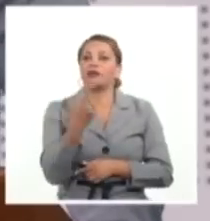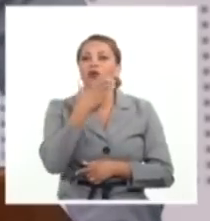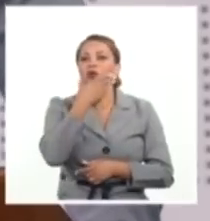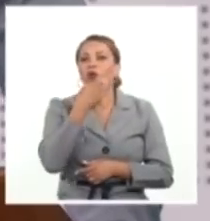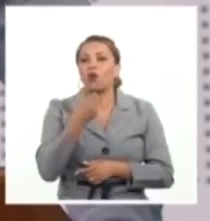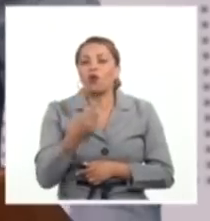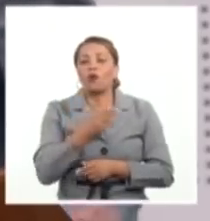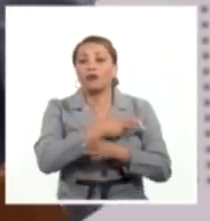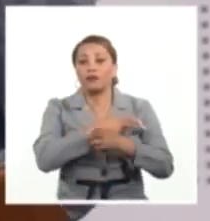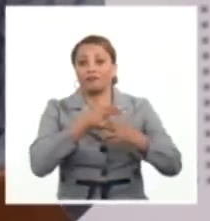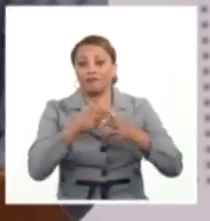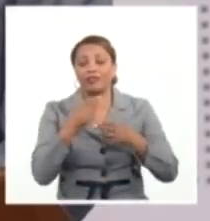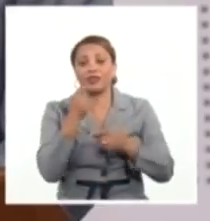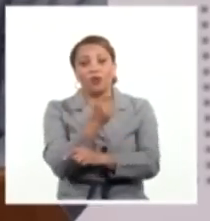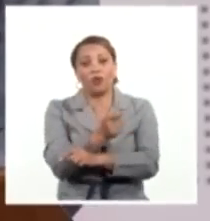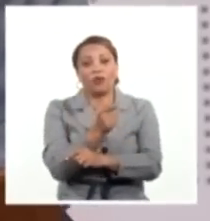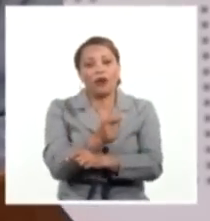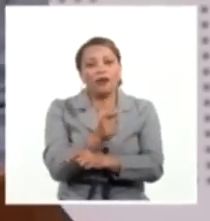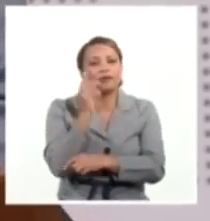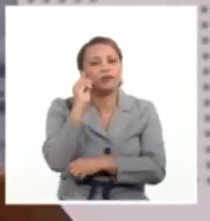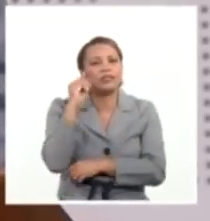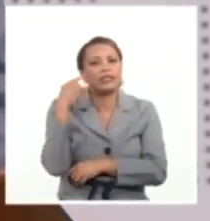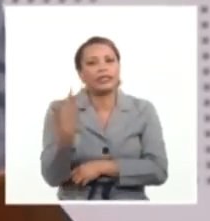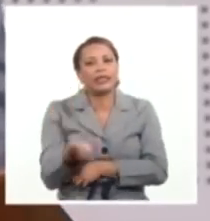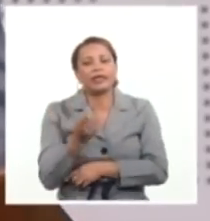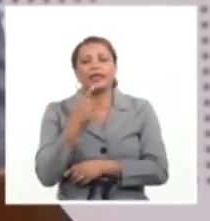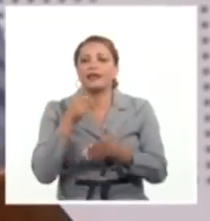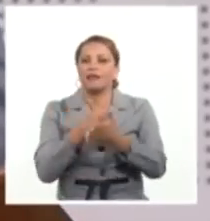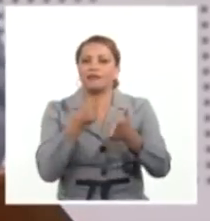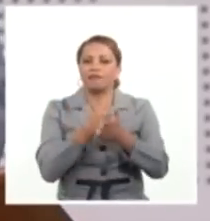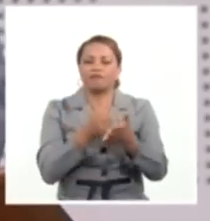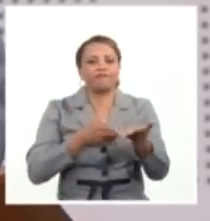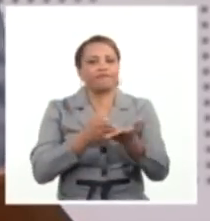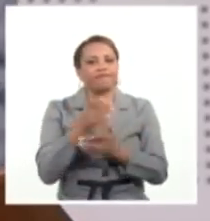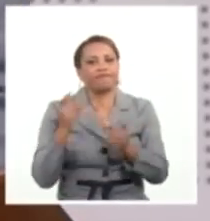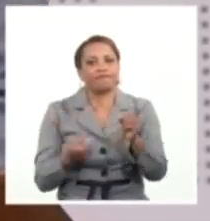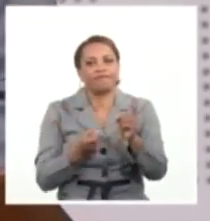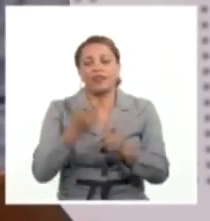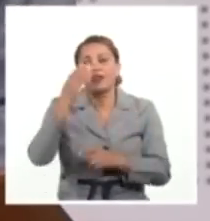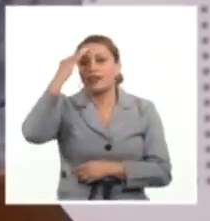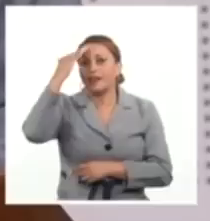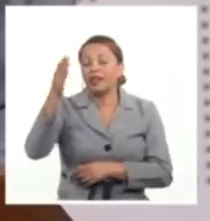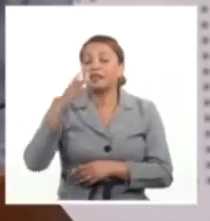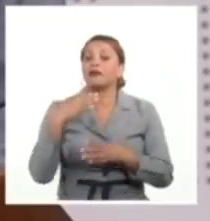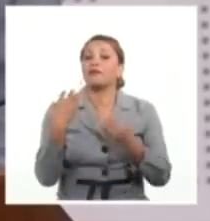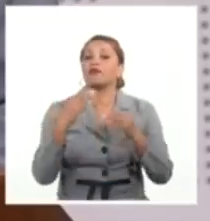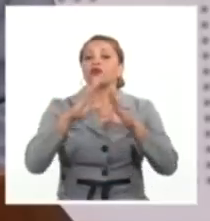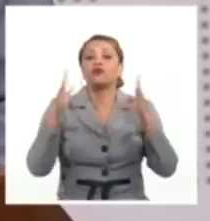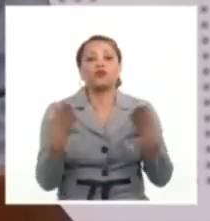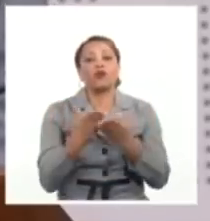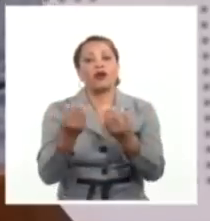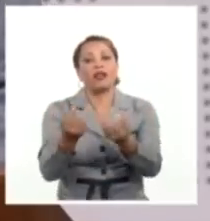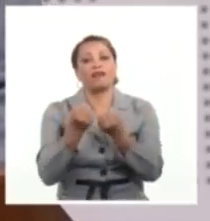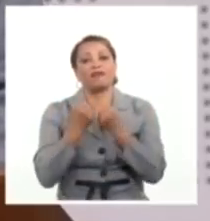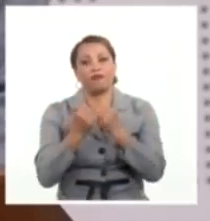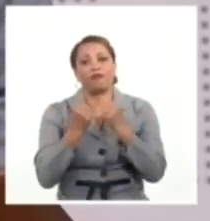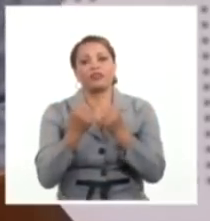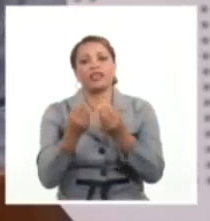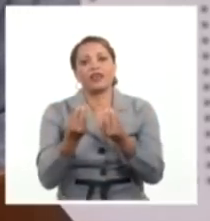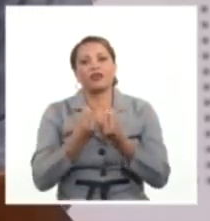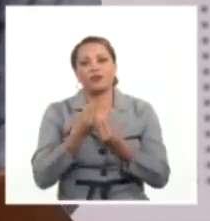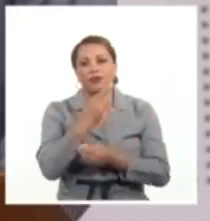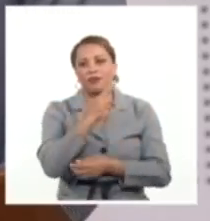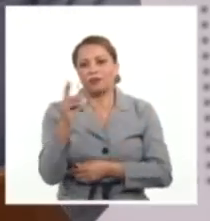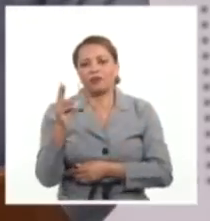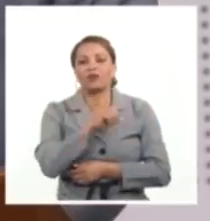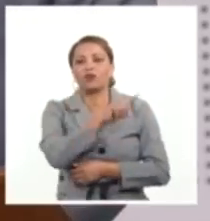nos educaron en el optimismo frente a las adversidades. Gracias por toda la fuerza de la que nos nutre la revolución que